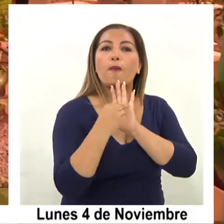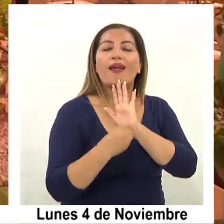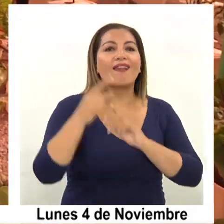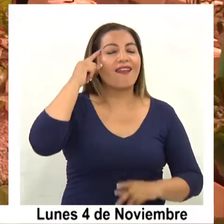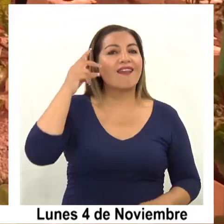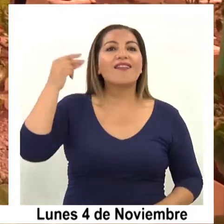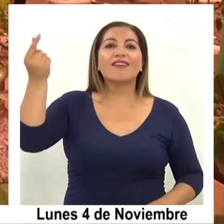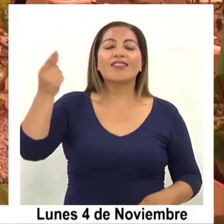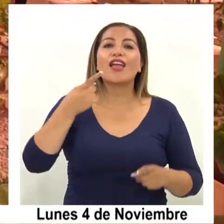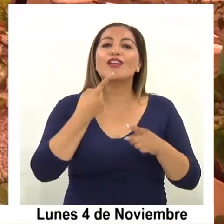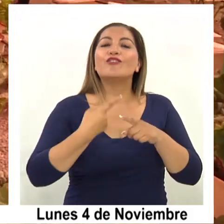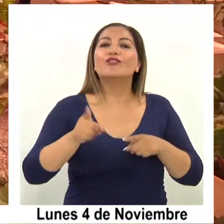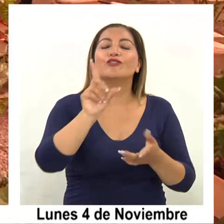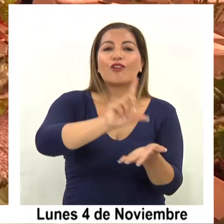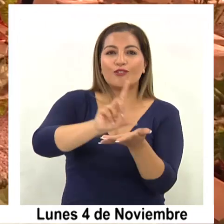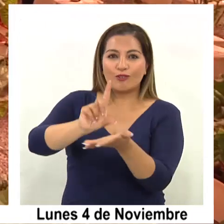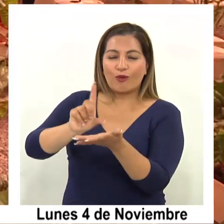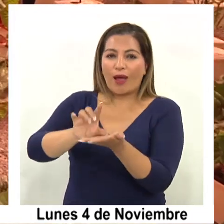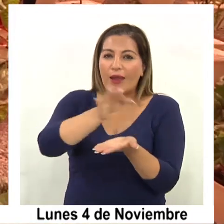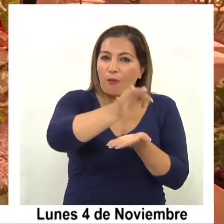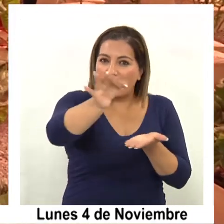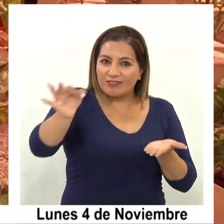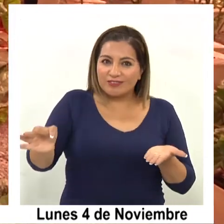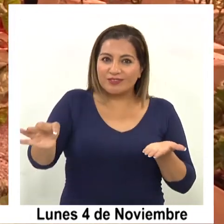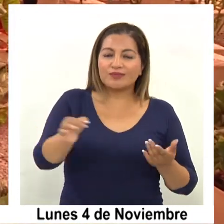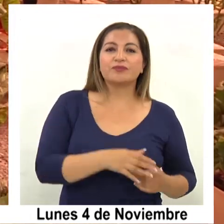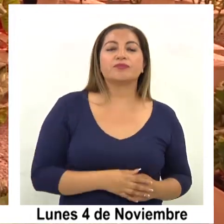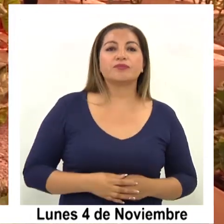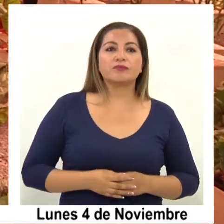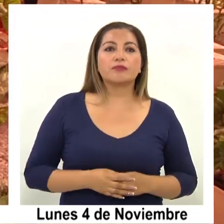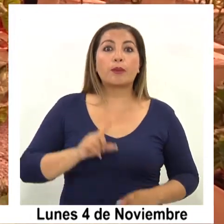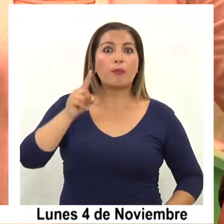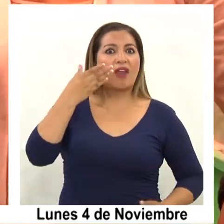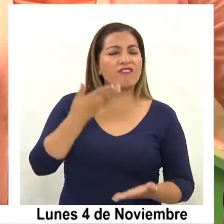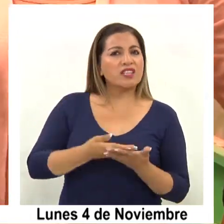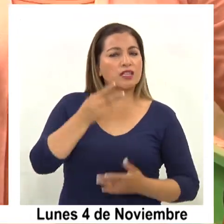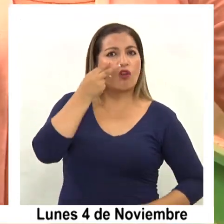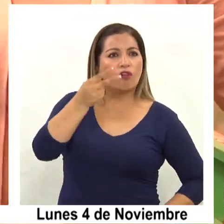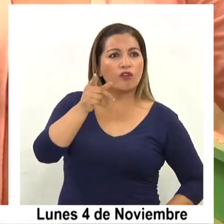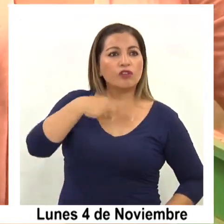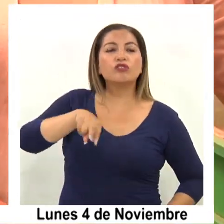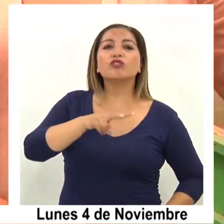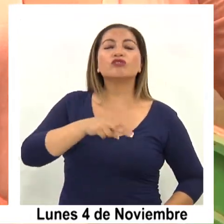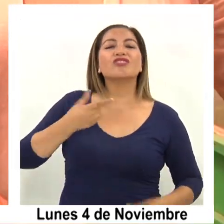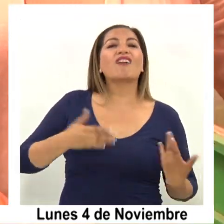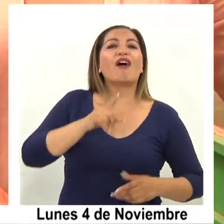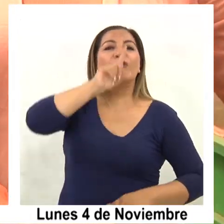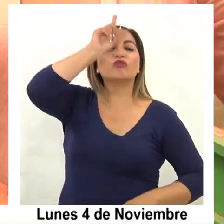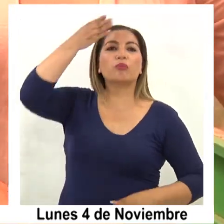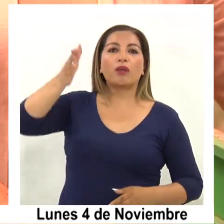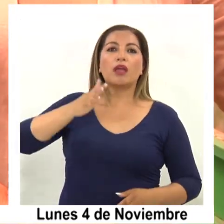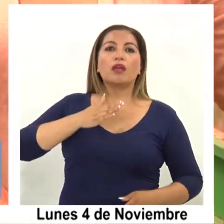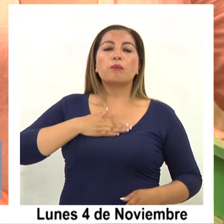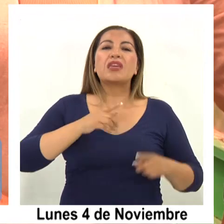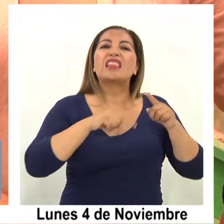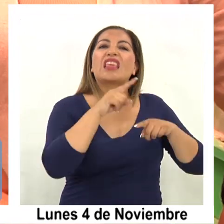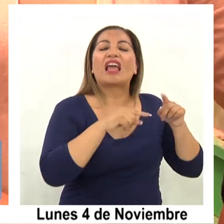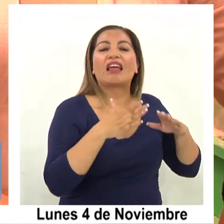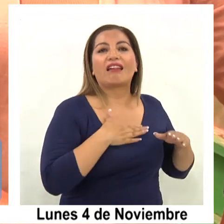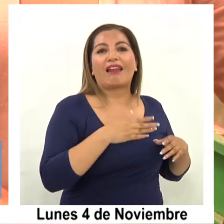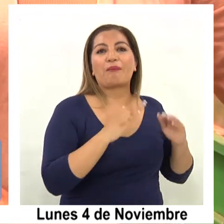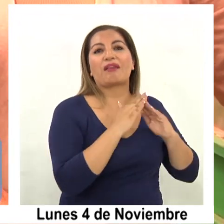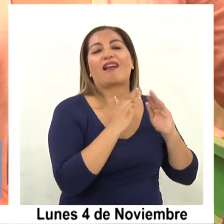iniciativa en otros lugares de la región. La primera vez que lo veo es que nosotros estamos acostumbrados a nuestra chacra,